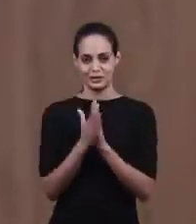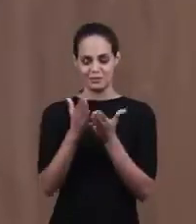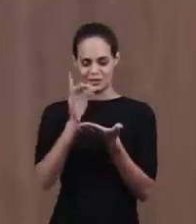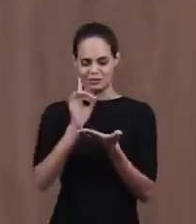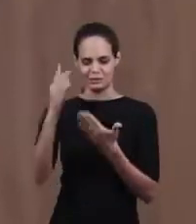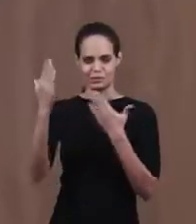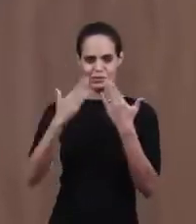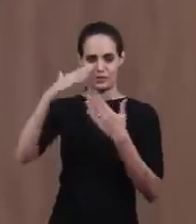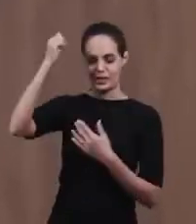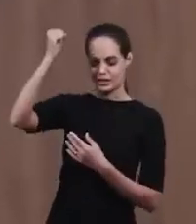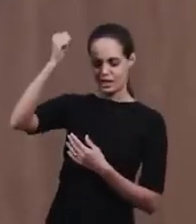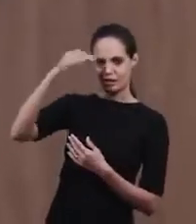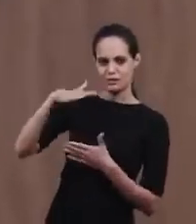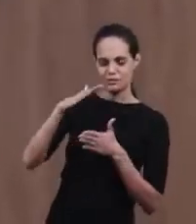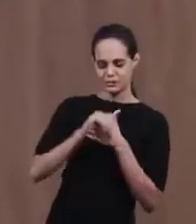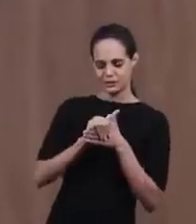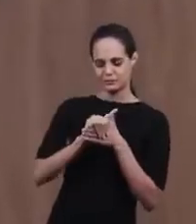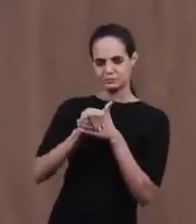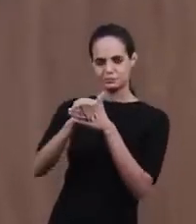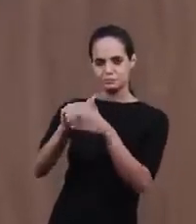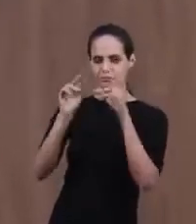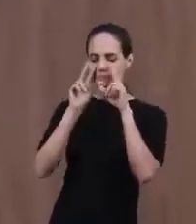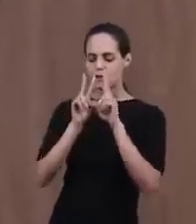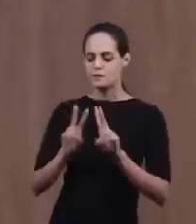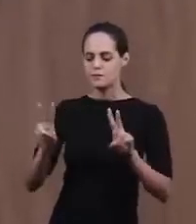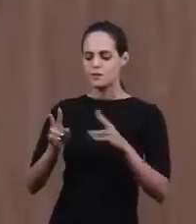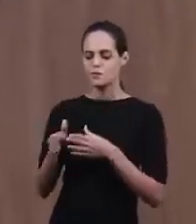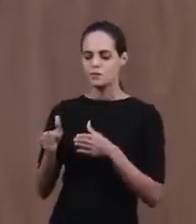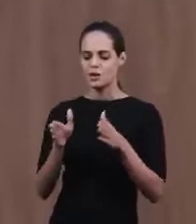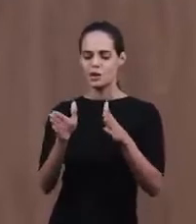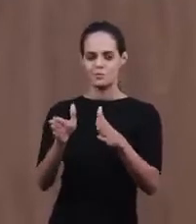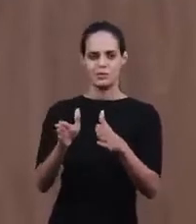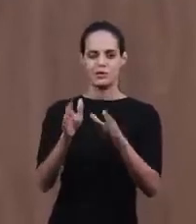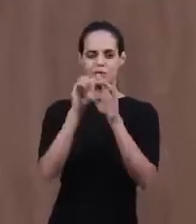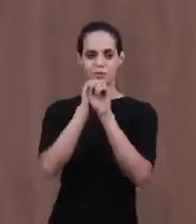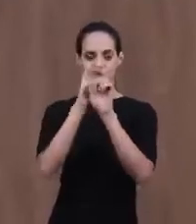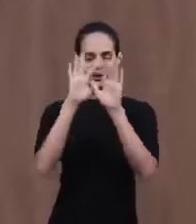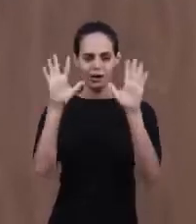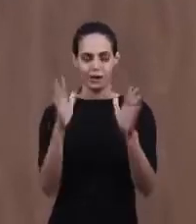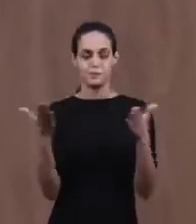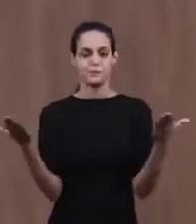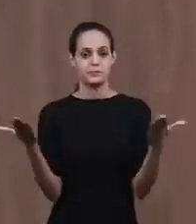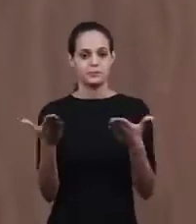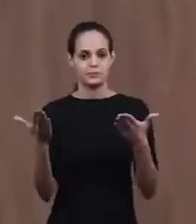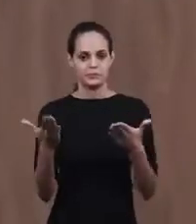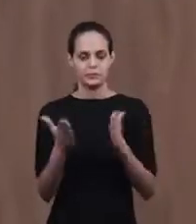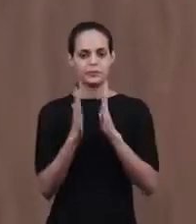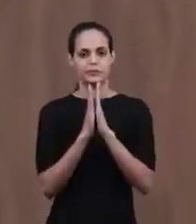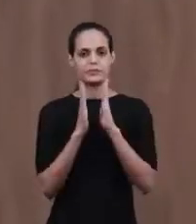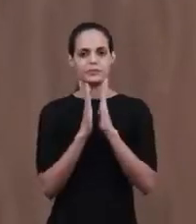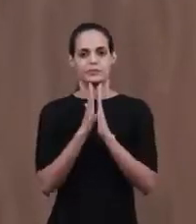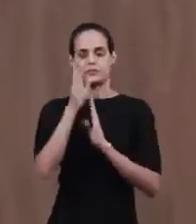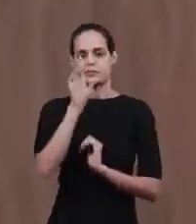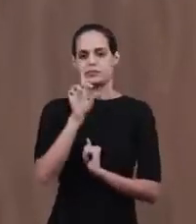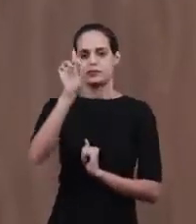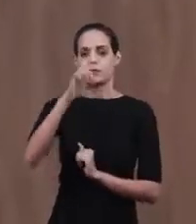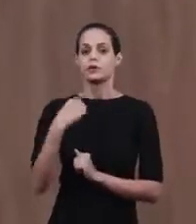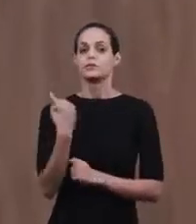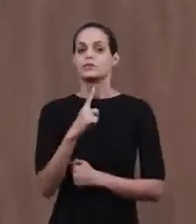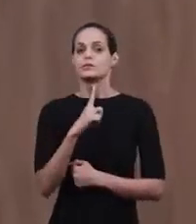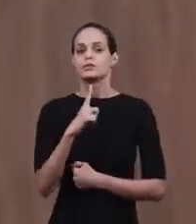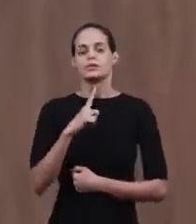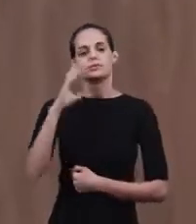La palabra de Dios es lámpara para nuestros pies y luz para nuestro camino. Vamos a orar a